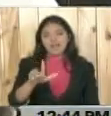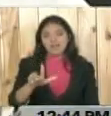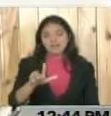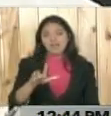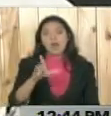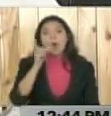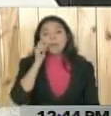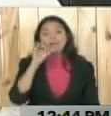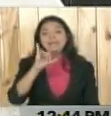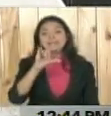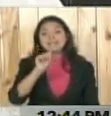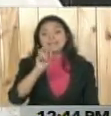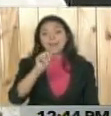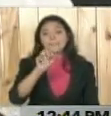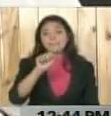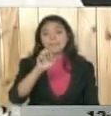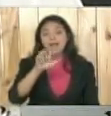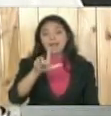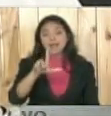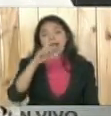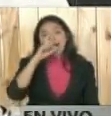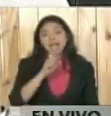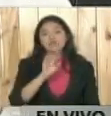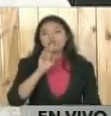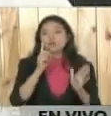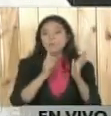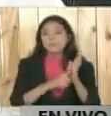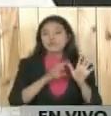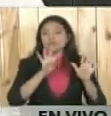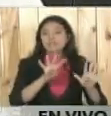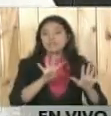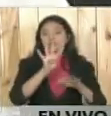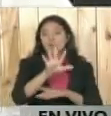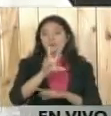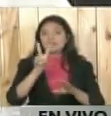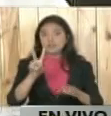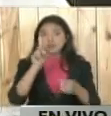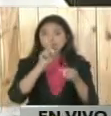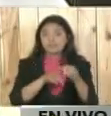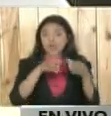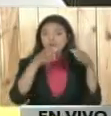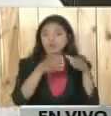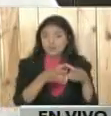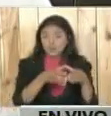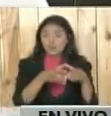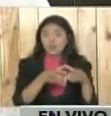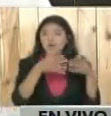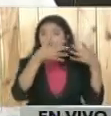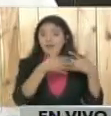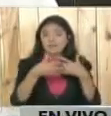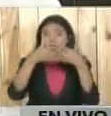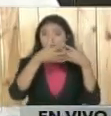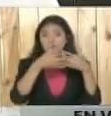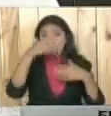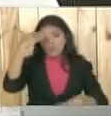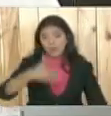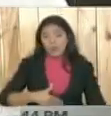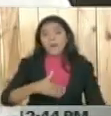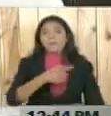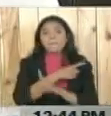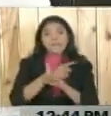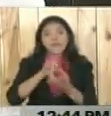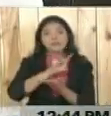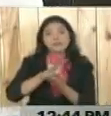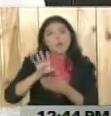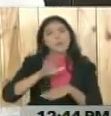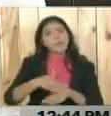Ismael Rivera, en el año 1952 forma parte del ejército de los Estados Unidos. Y lo dan de baja, señor presidente, ¿sabe por qué?